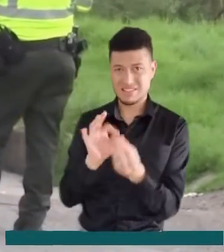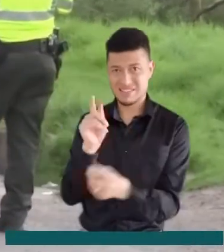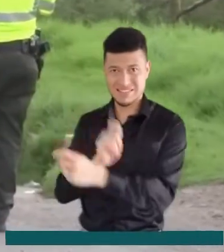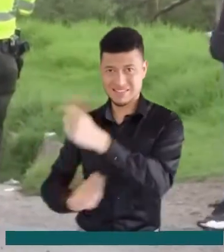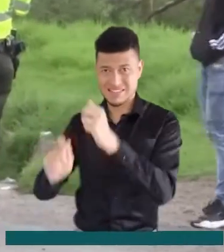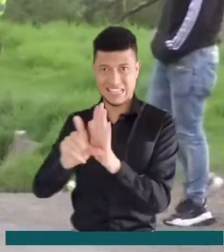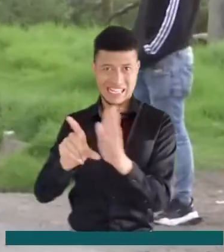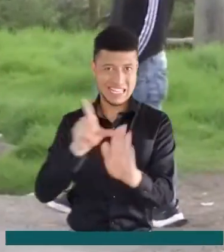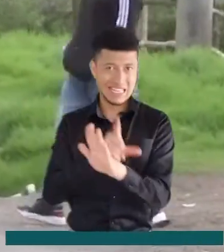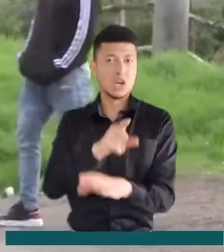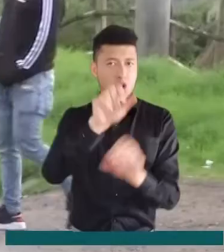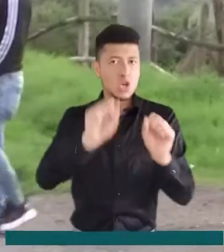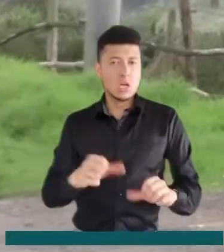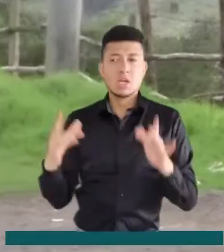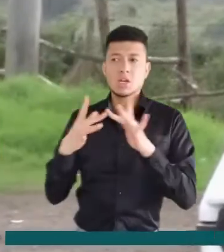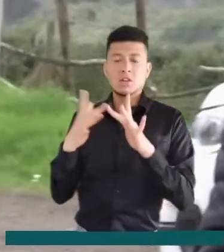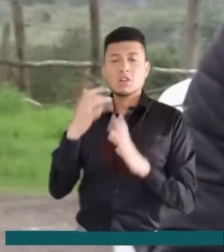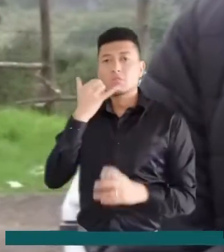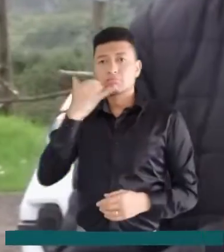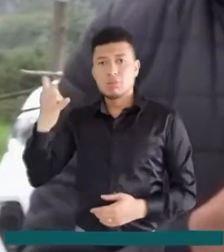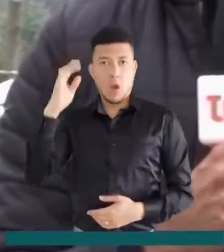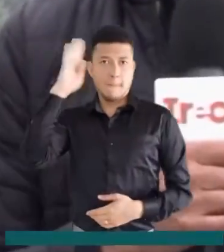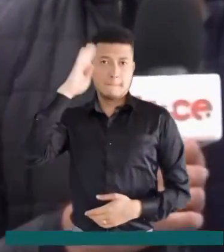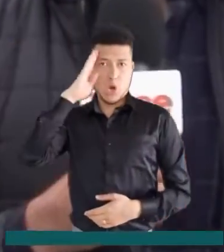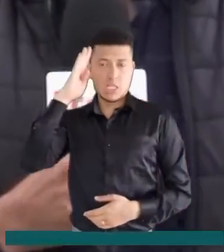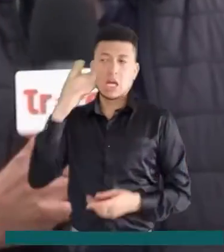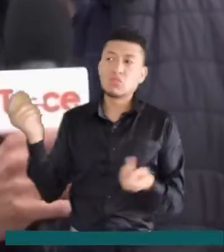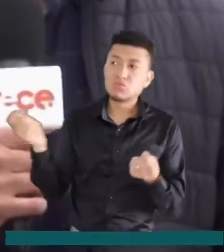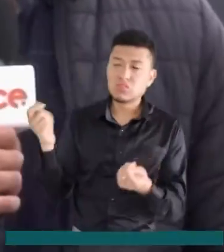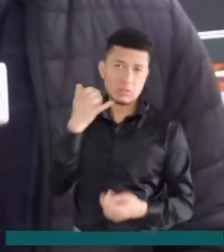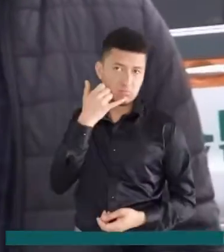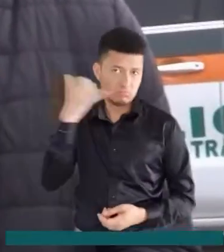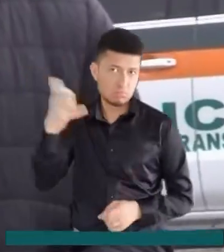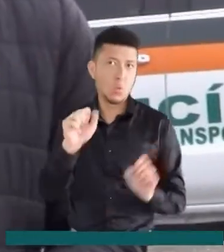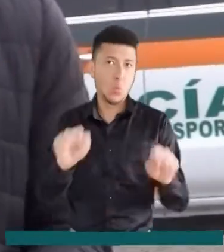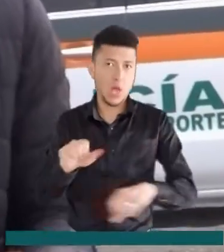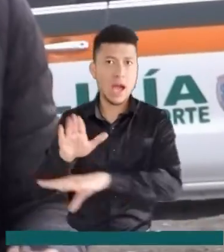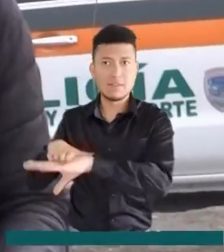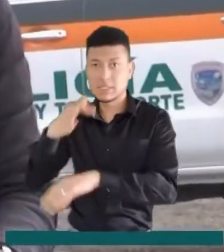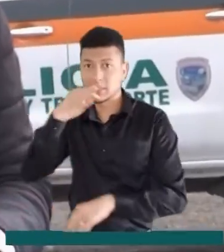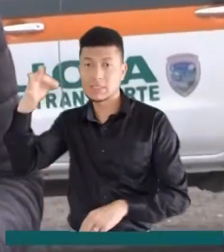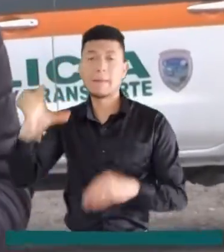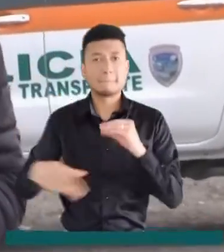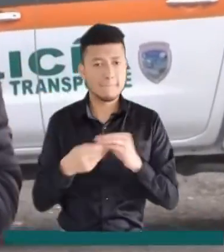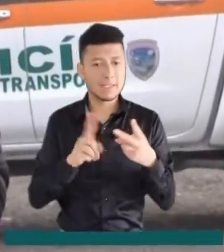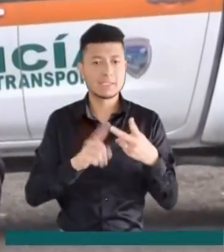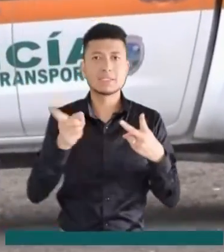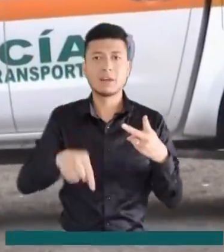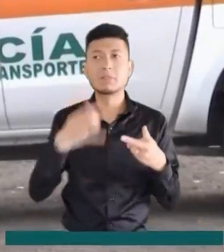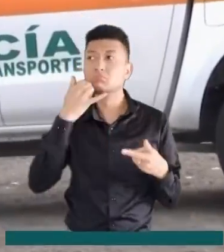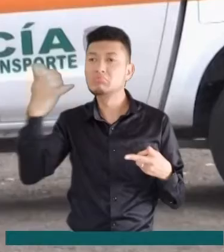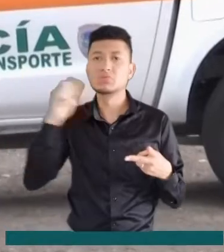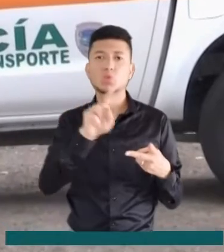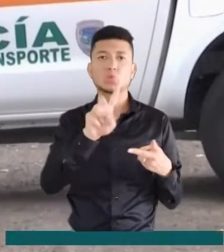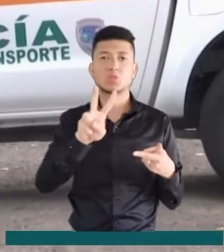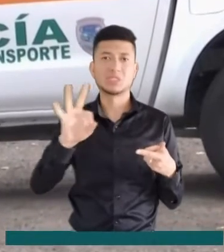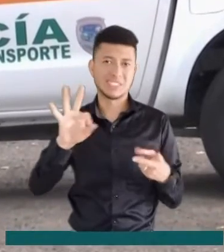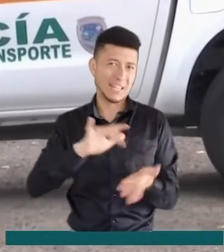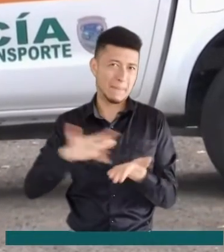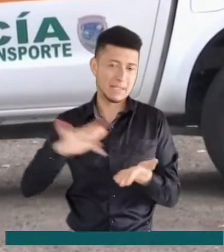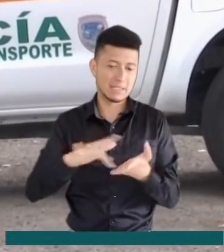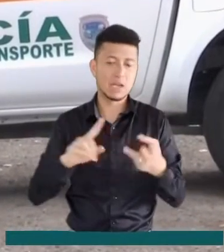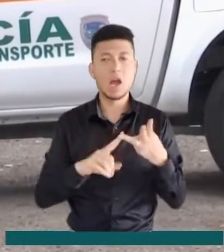de estupefacientes, puede comunicarse con el cuadrante de policía más cercano. Asimismo, a la línea de